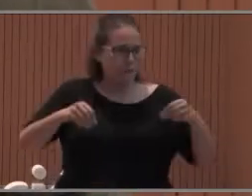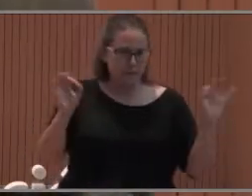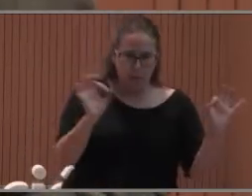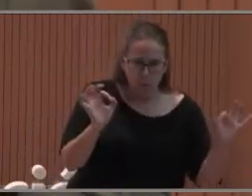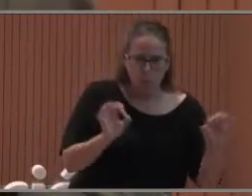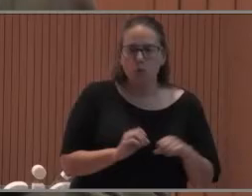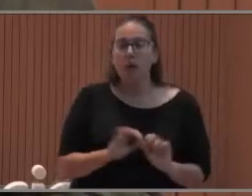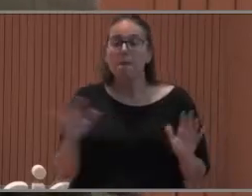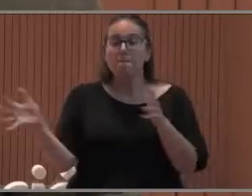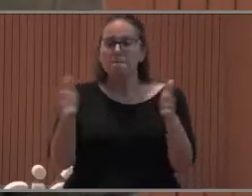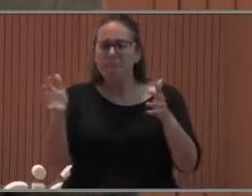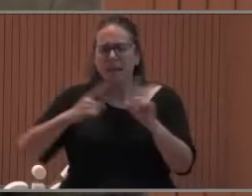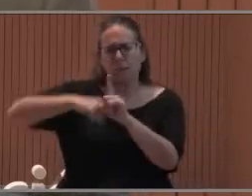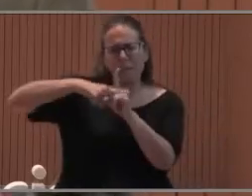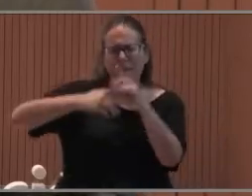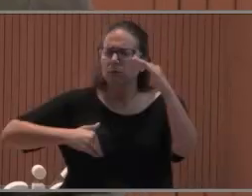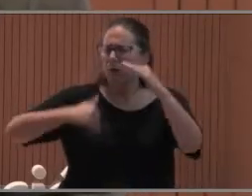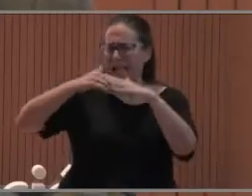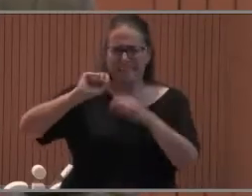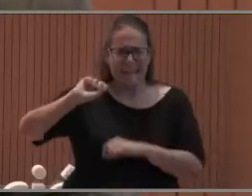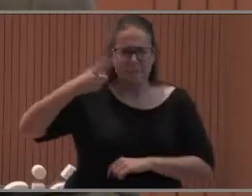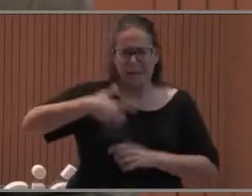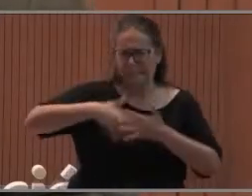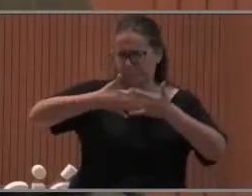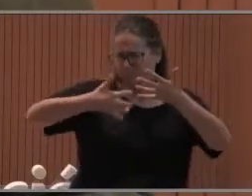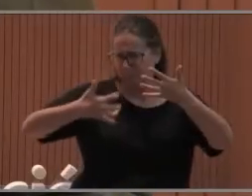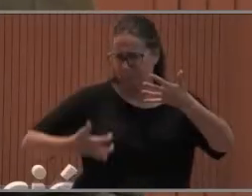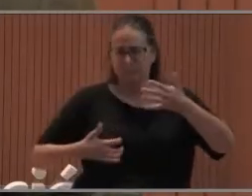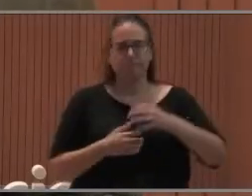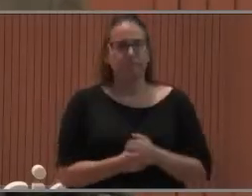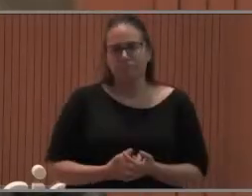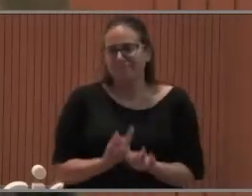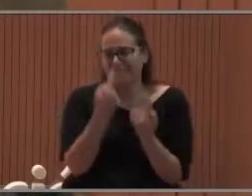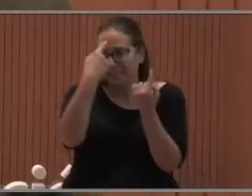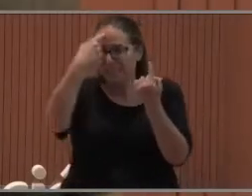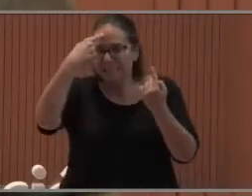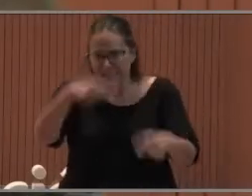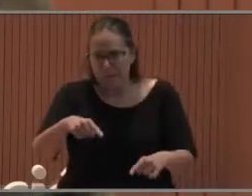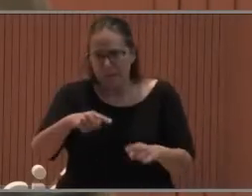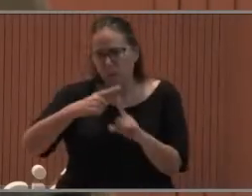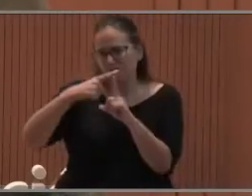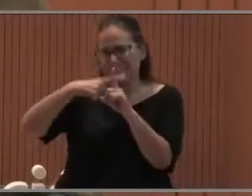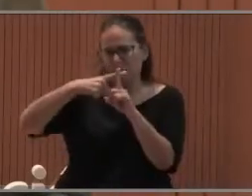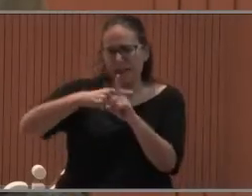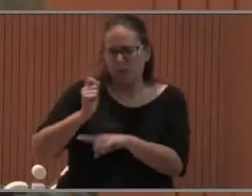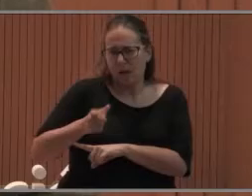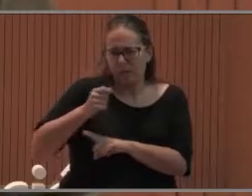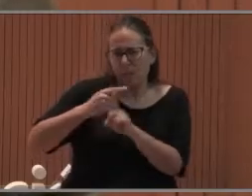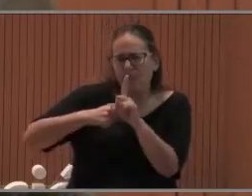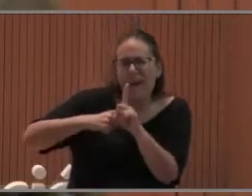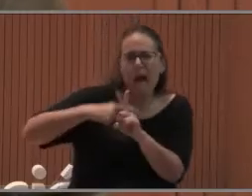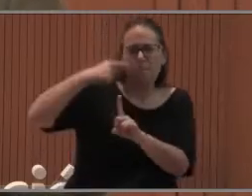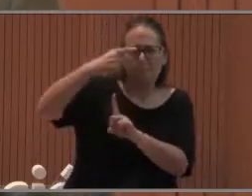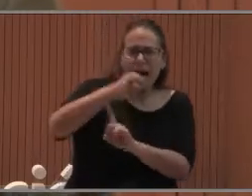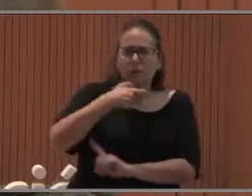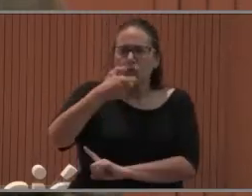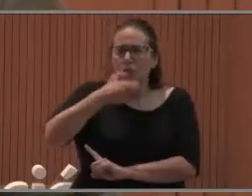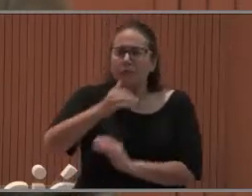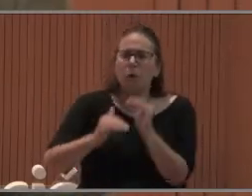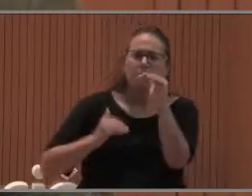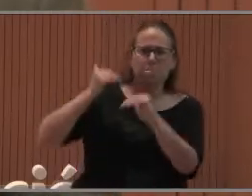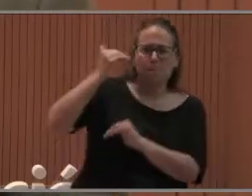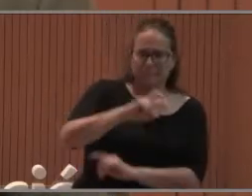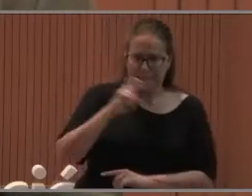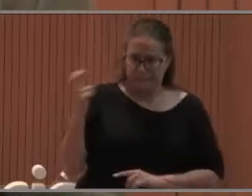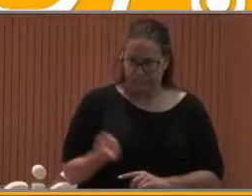marzo desde que hay registros, etcétera, etcétera. Es decir, que tenemos constancia del incremento de la frecuencia, duración, intensidad y precocidad de las